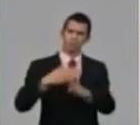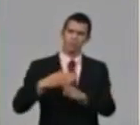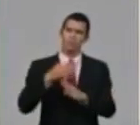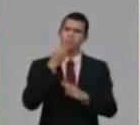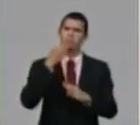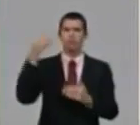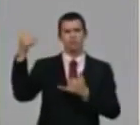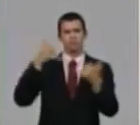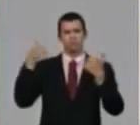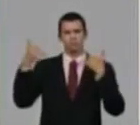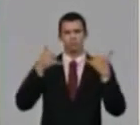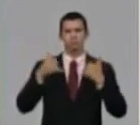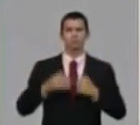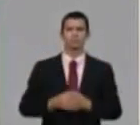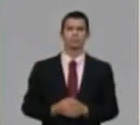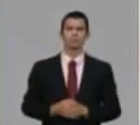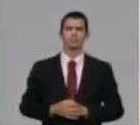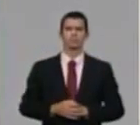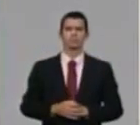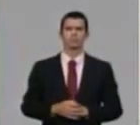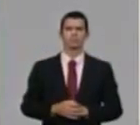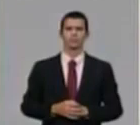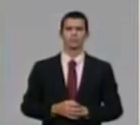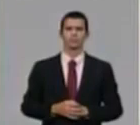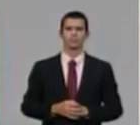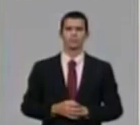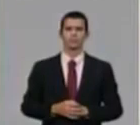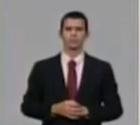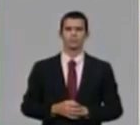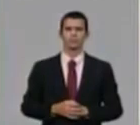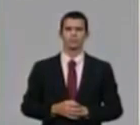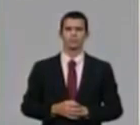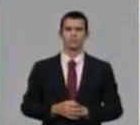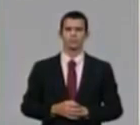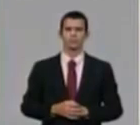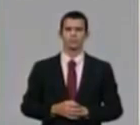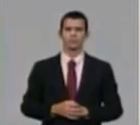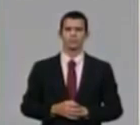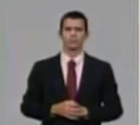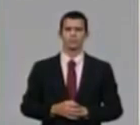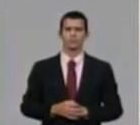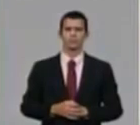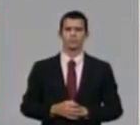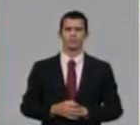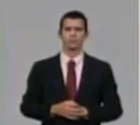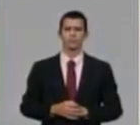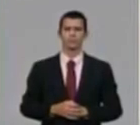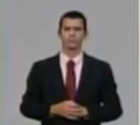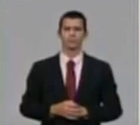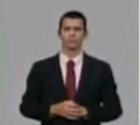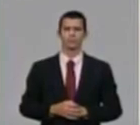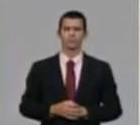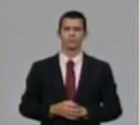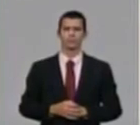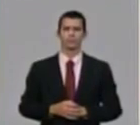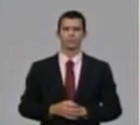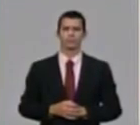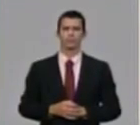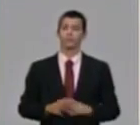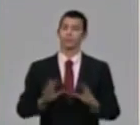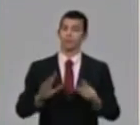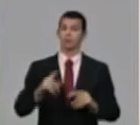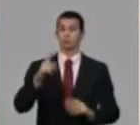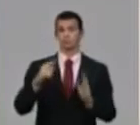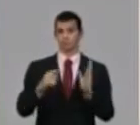la Oficina Nacional de Administración Tributaria, y también hemos apreciado que han orientado el pago, porque se ha dado una prórroga, pero también